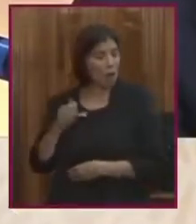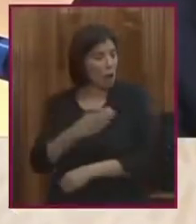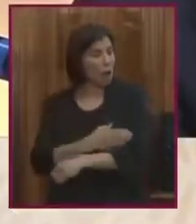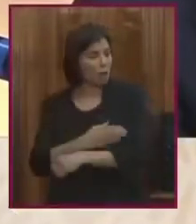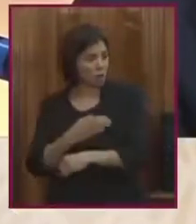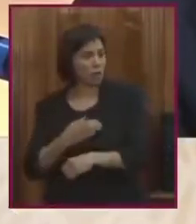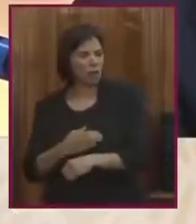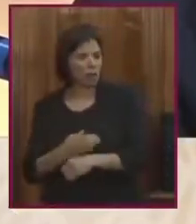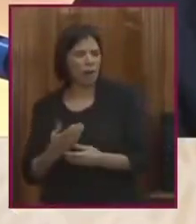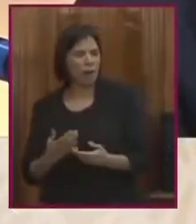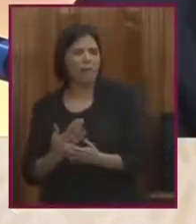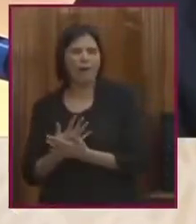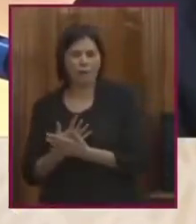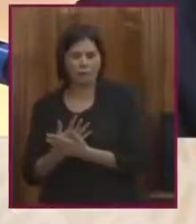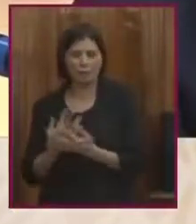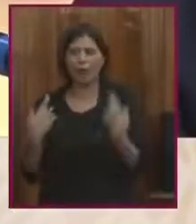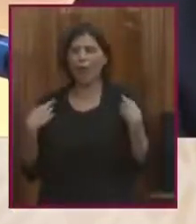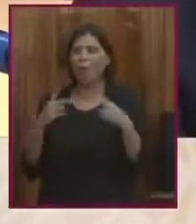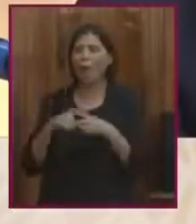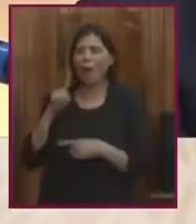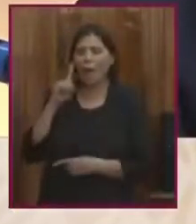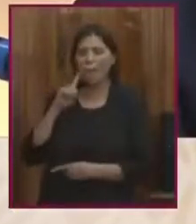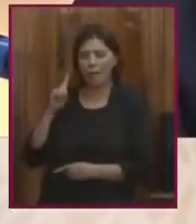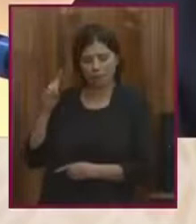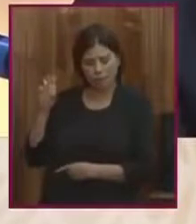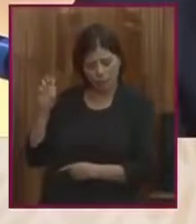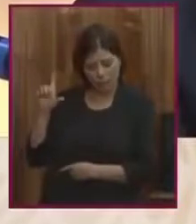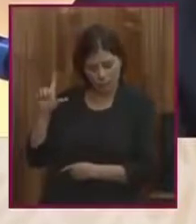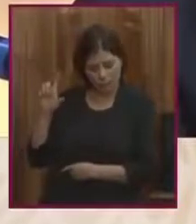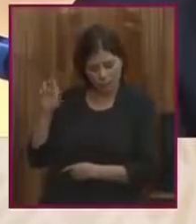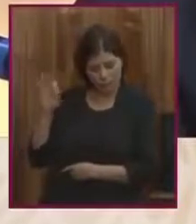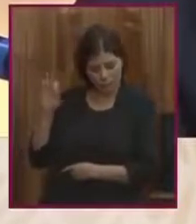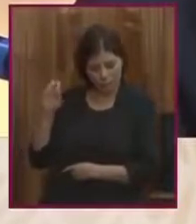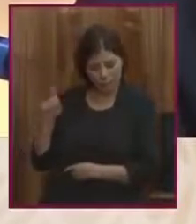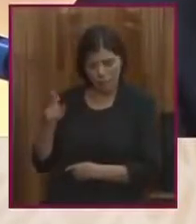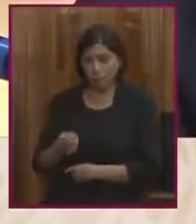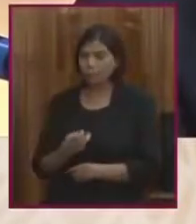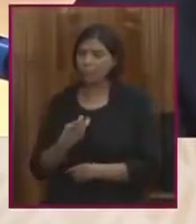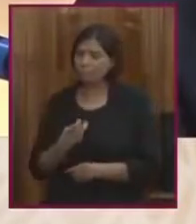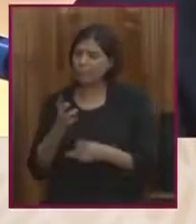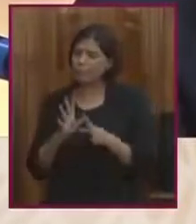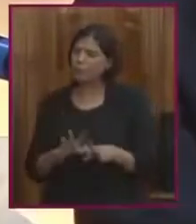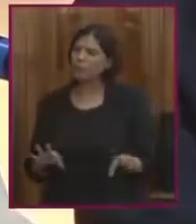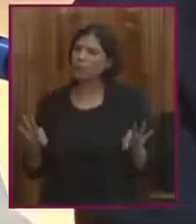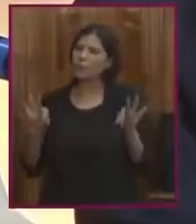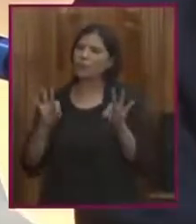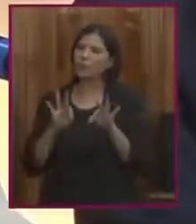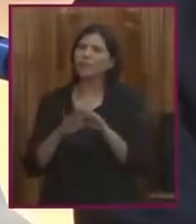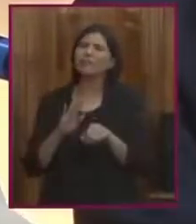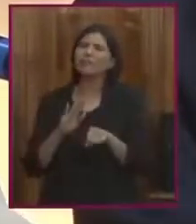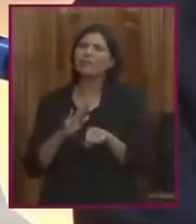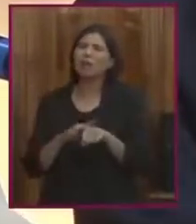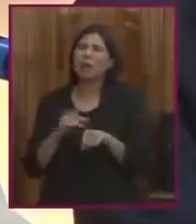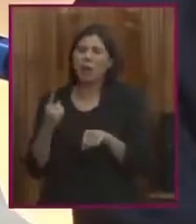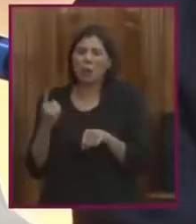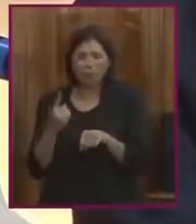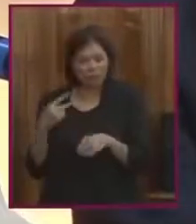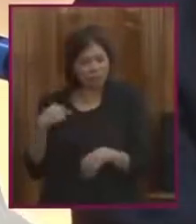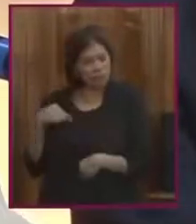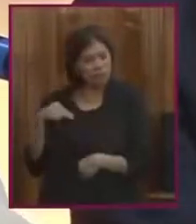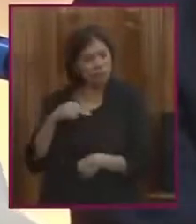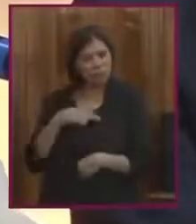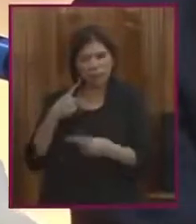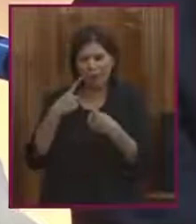tanto llegaba la maestra Delfina. Muy importante, porque vamos a debatir